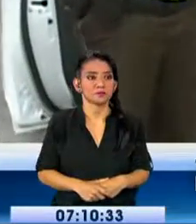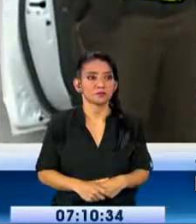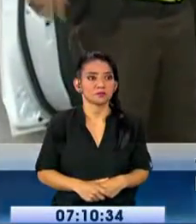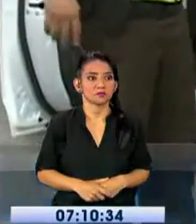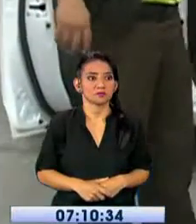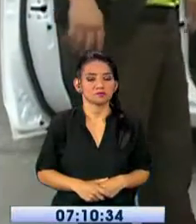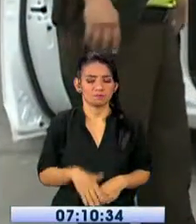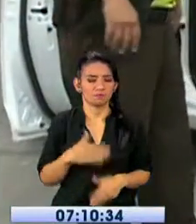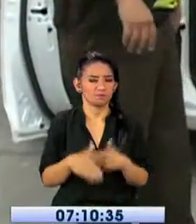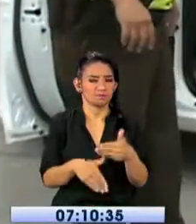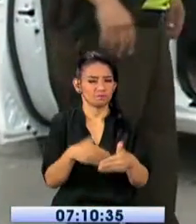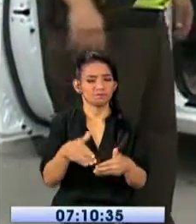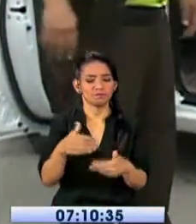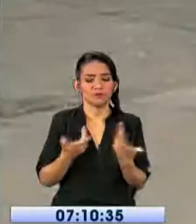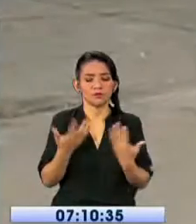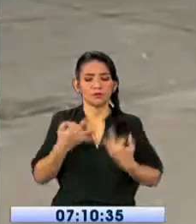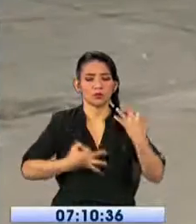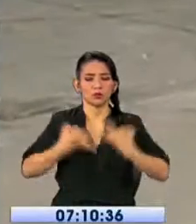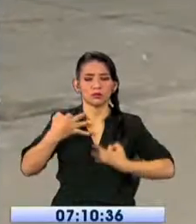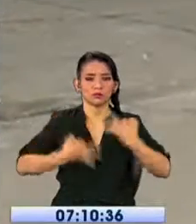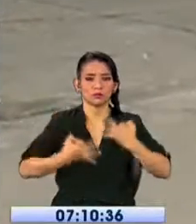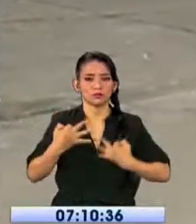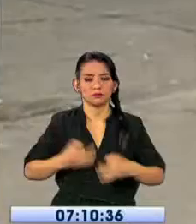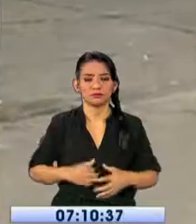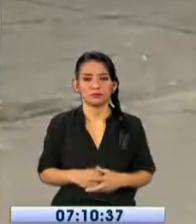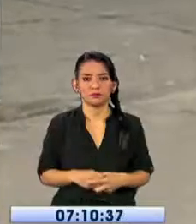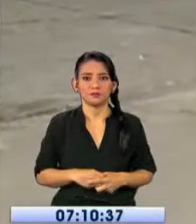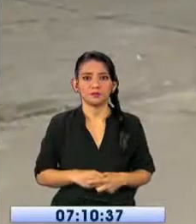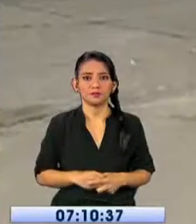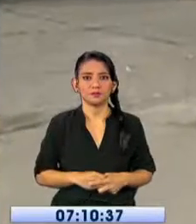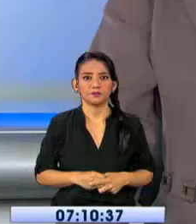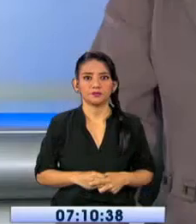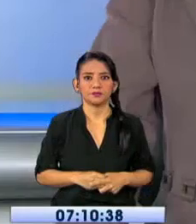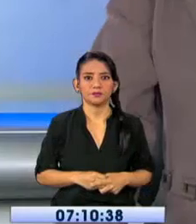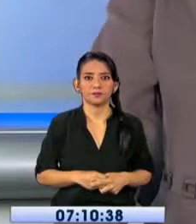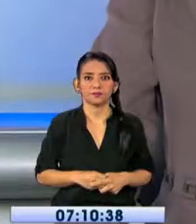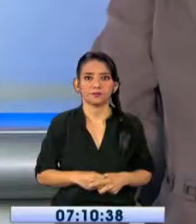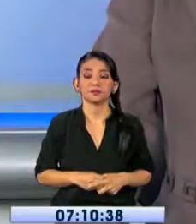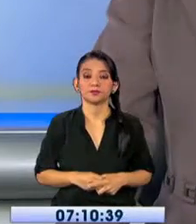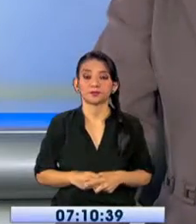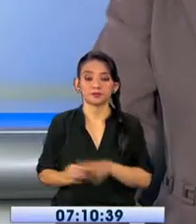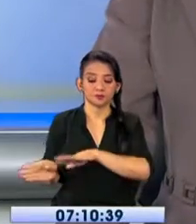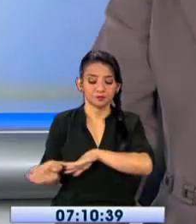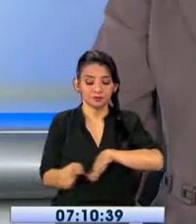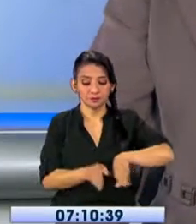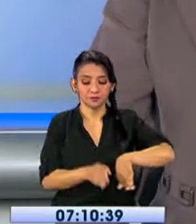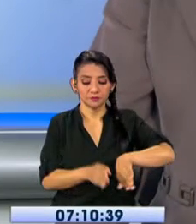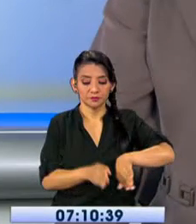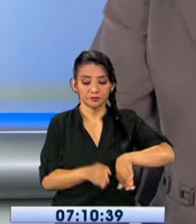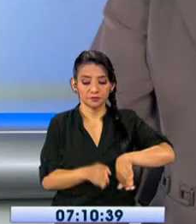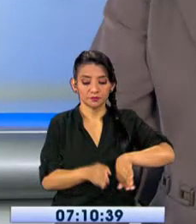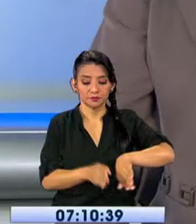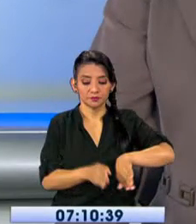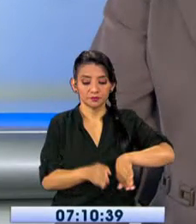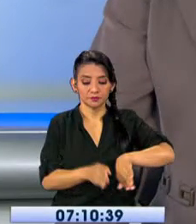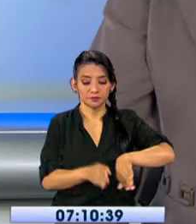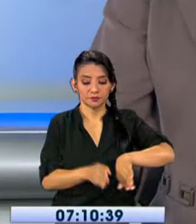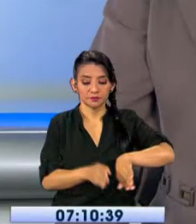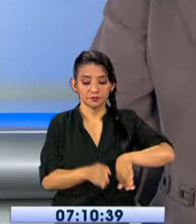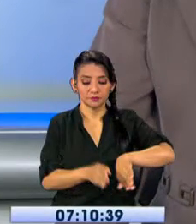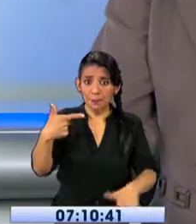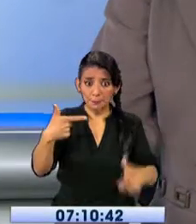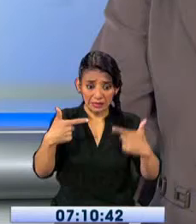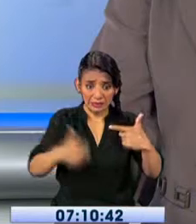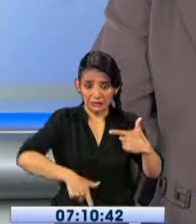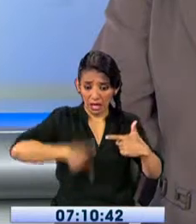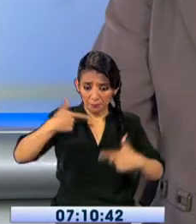realizó la audiencia de flagrancia. Informó Javier Gallo. La Policía Nacional decomisó municiones de armas de fuego, las